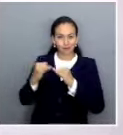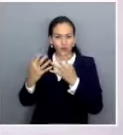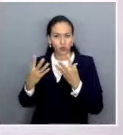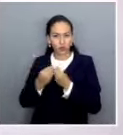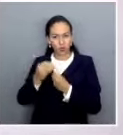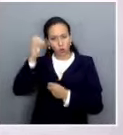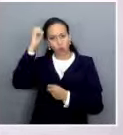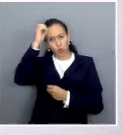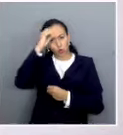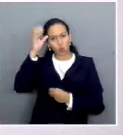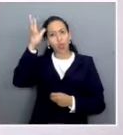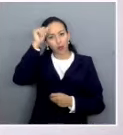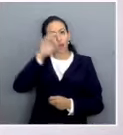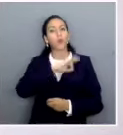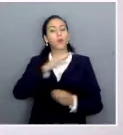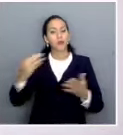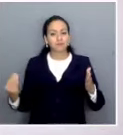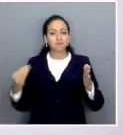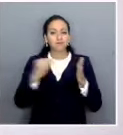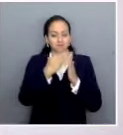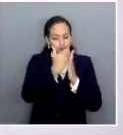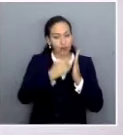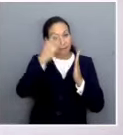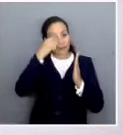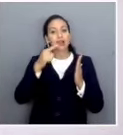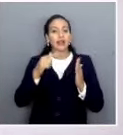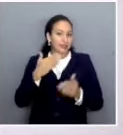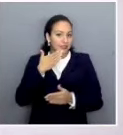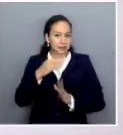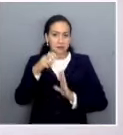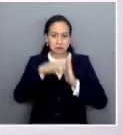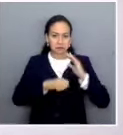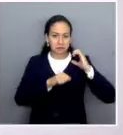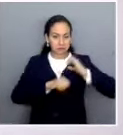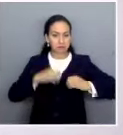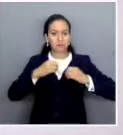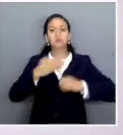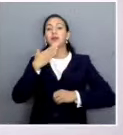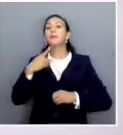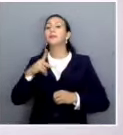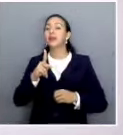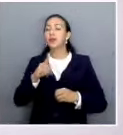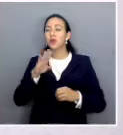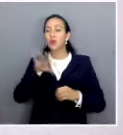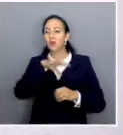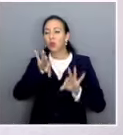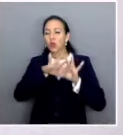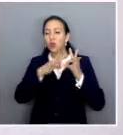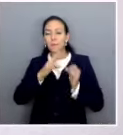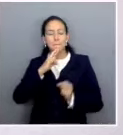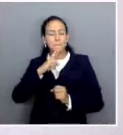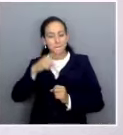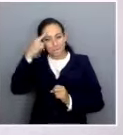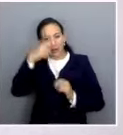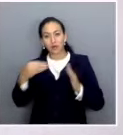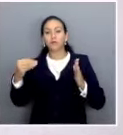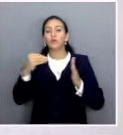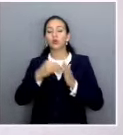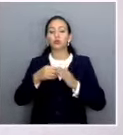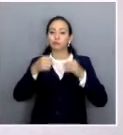la reforma, el camino que sea el más apto para buscar la justicia y que